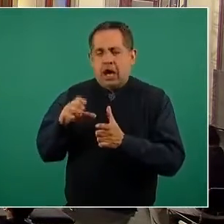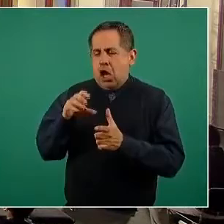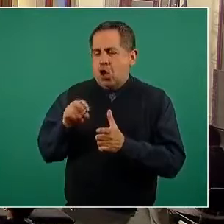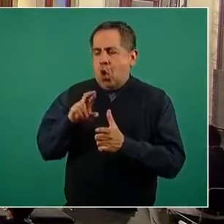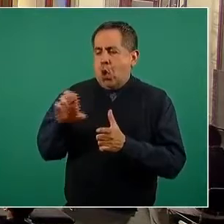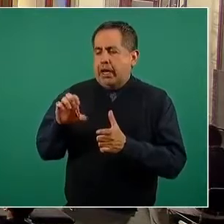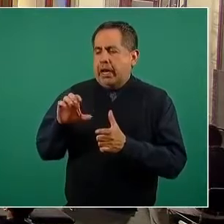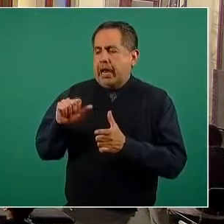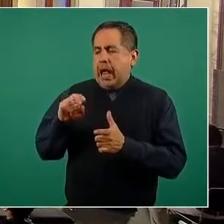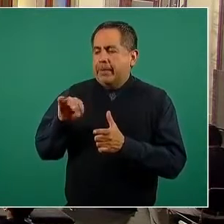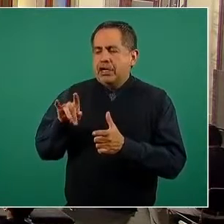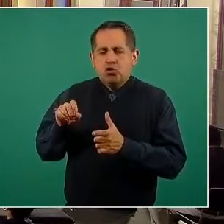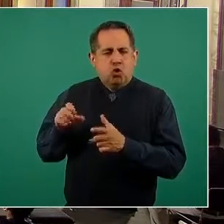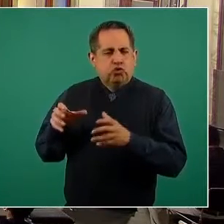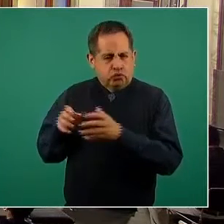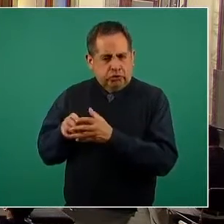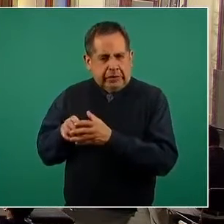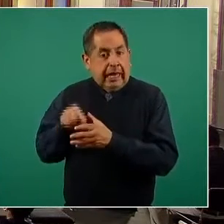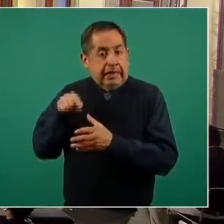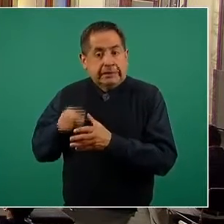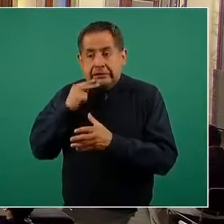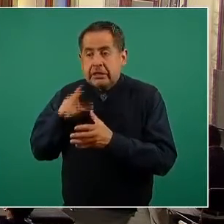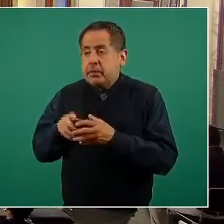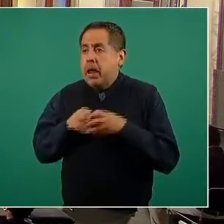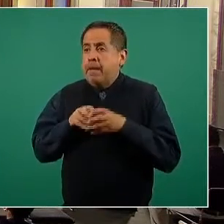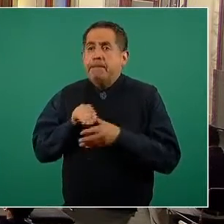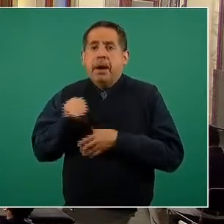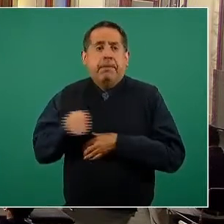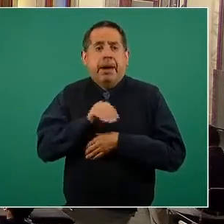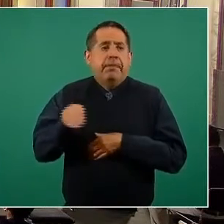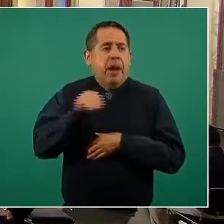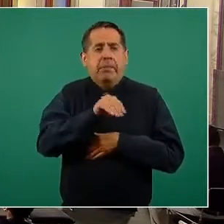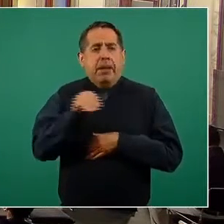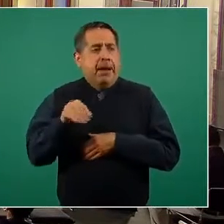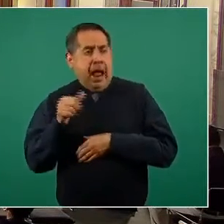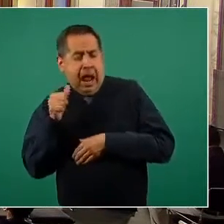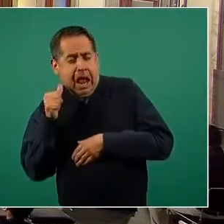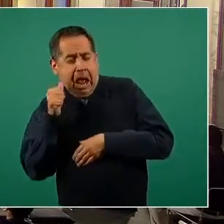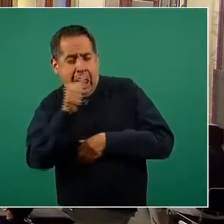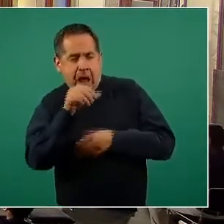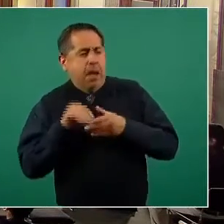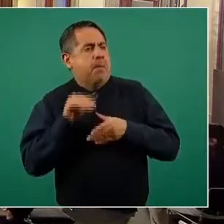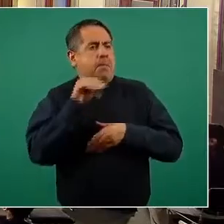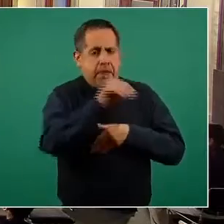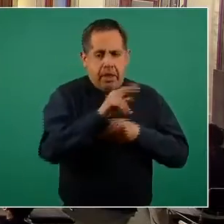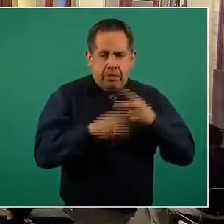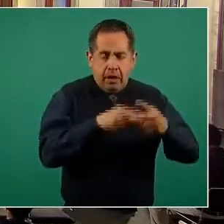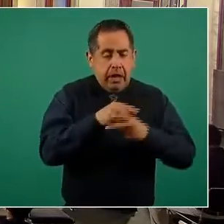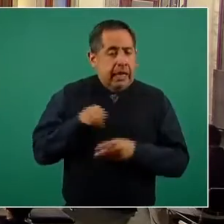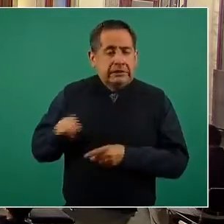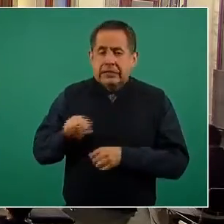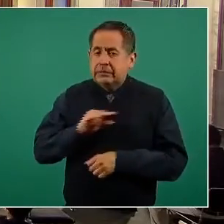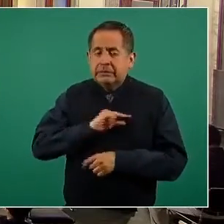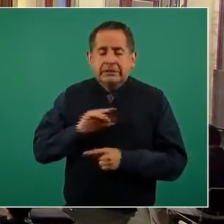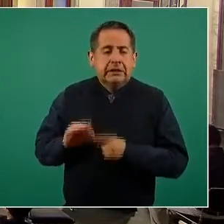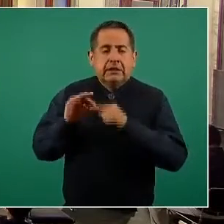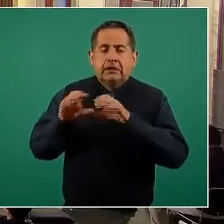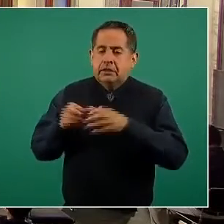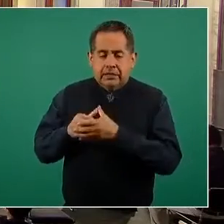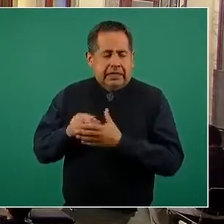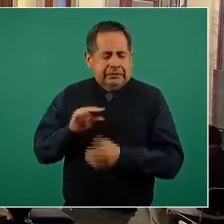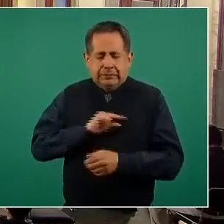es que ha sido tan importante establecer el operativo Correcaminos. El operativo Correcaminos es un operativo especial, definitivamente